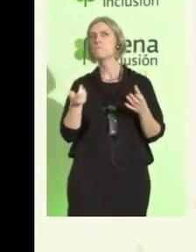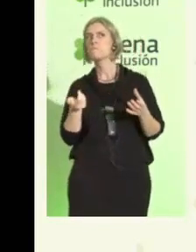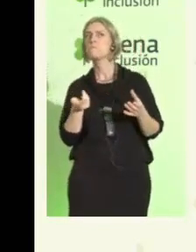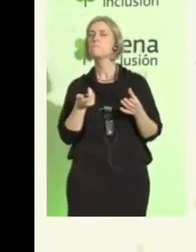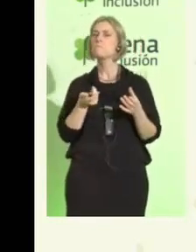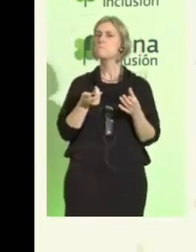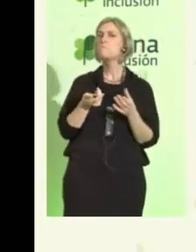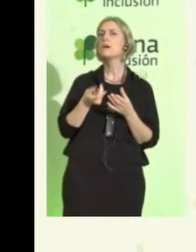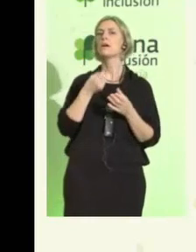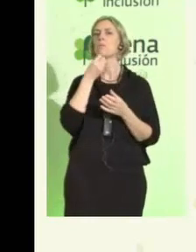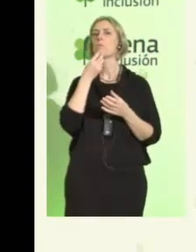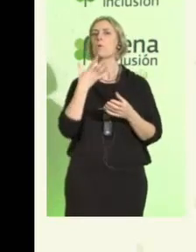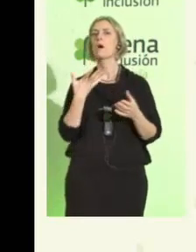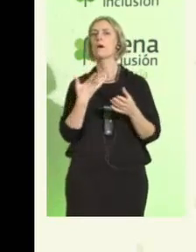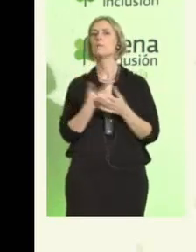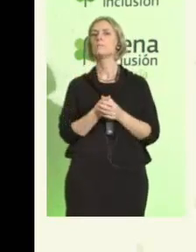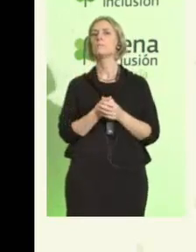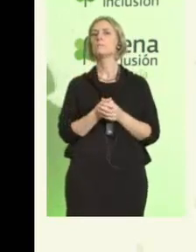Y bueno,